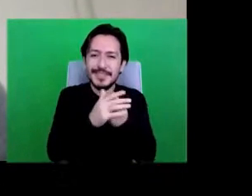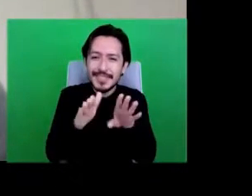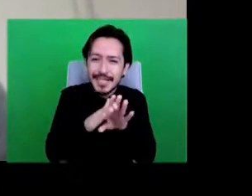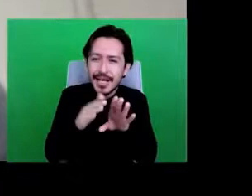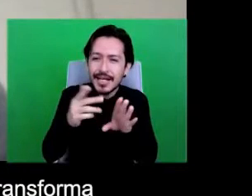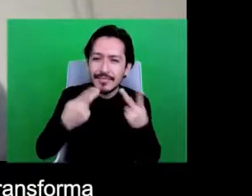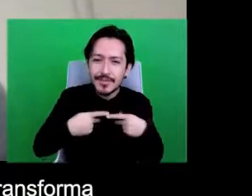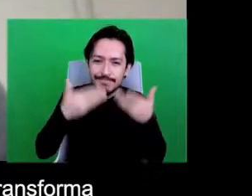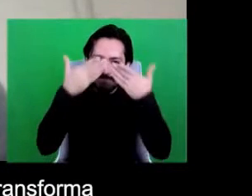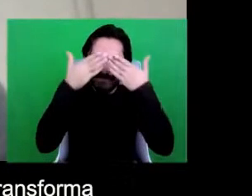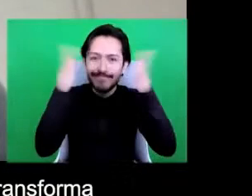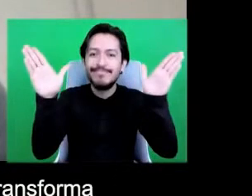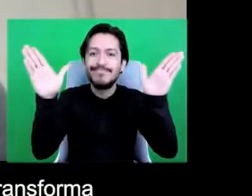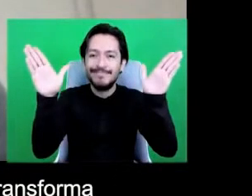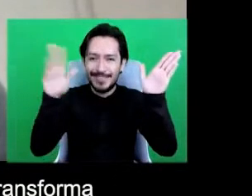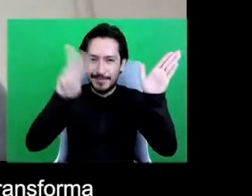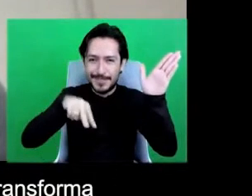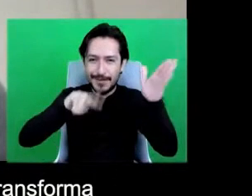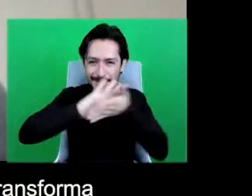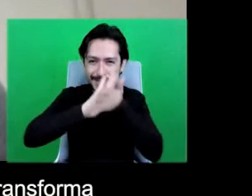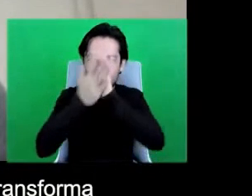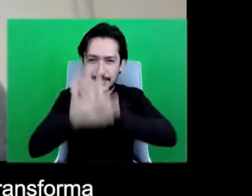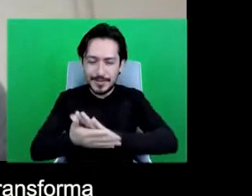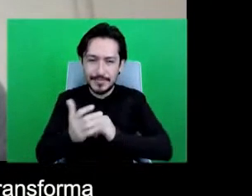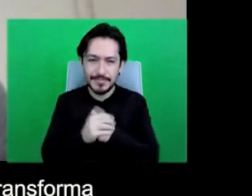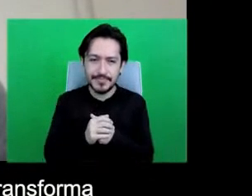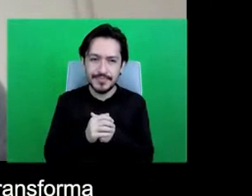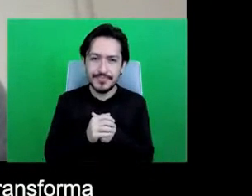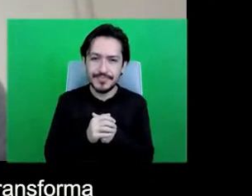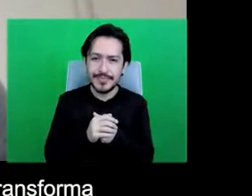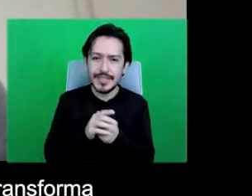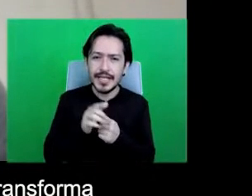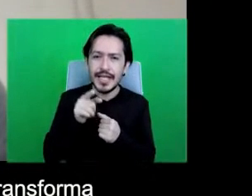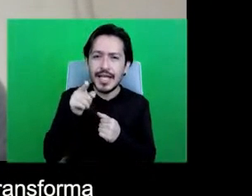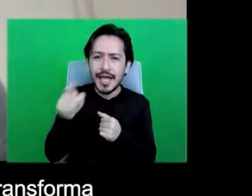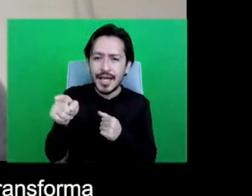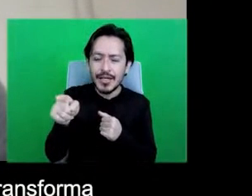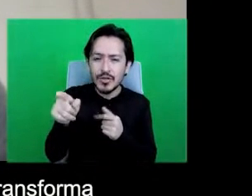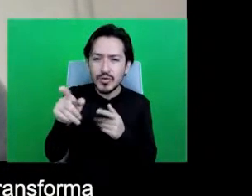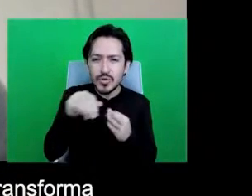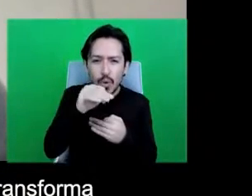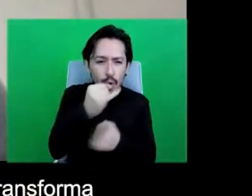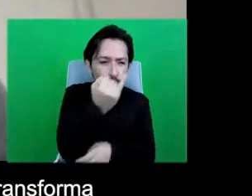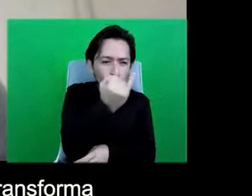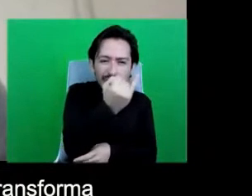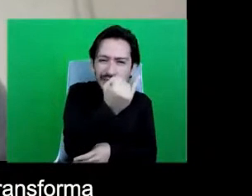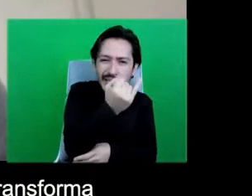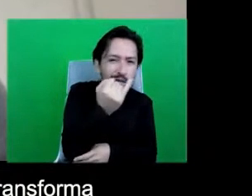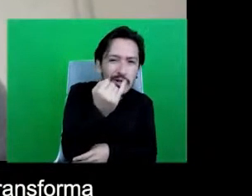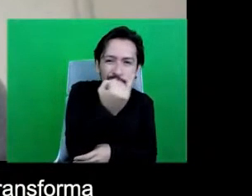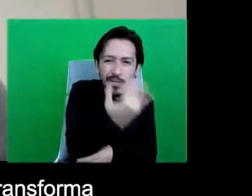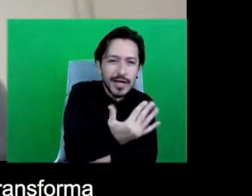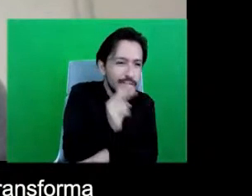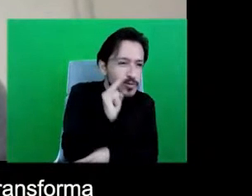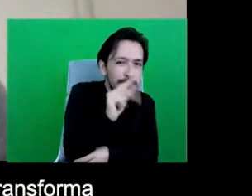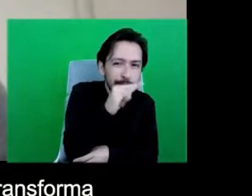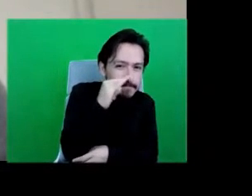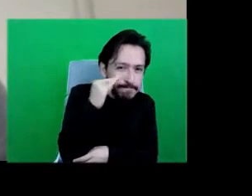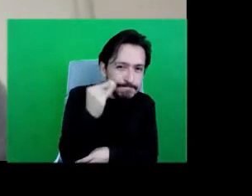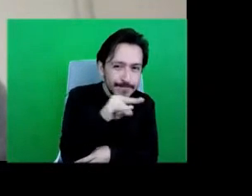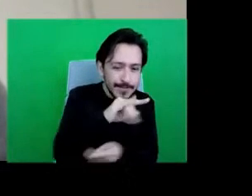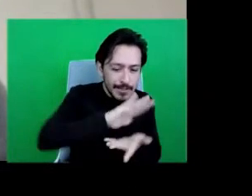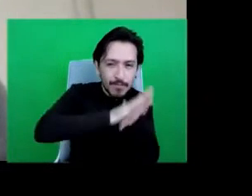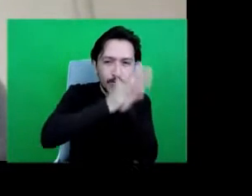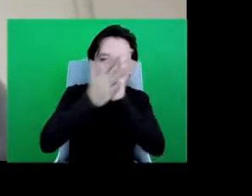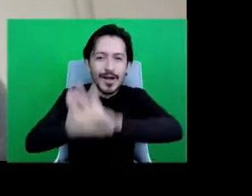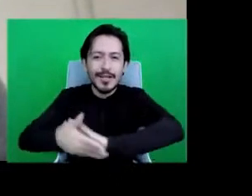personas. A través de una alquimia de emociones, Joaquín transforma lo invisible, el dolor y la enfermedad en plenitud.